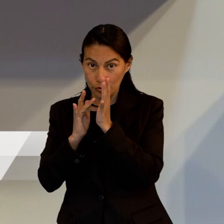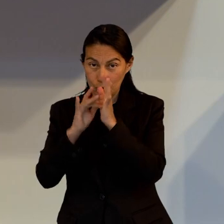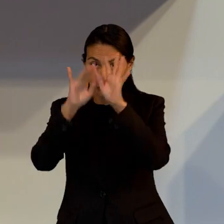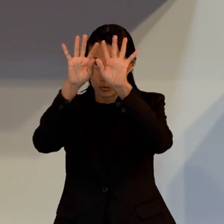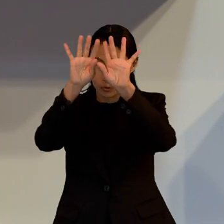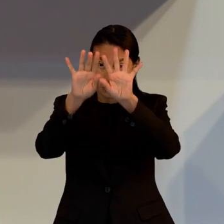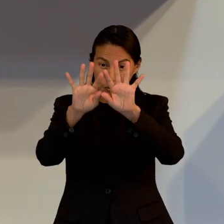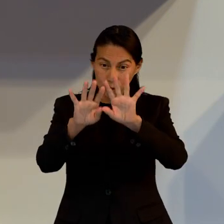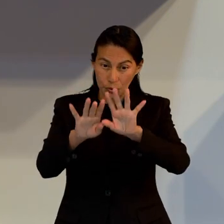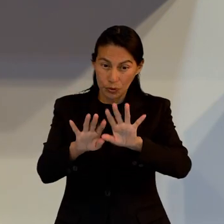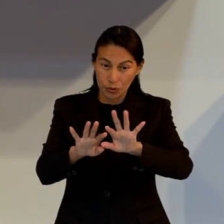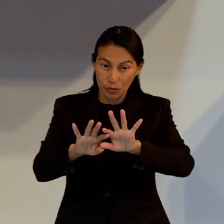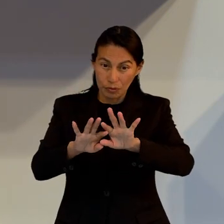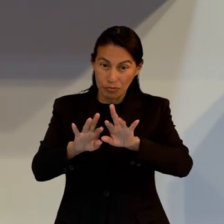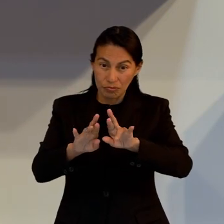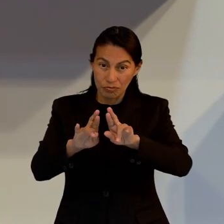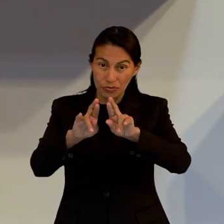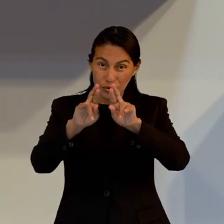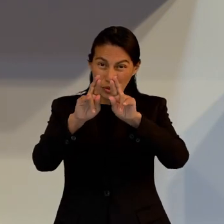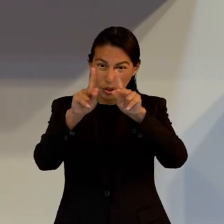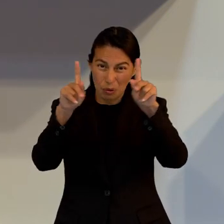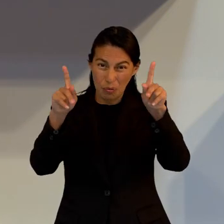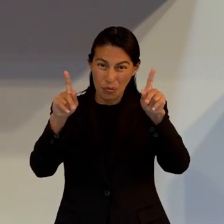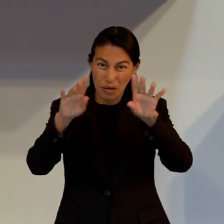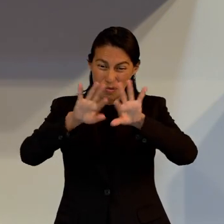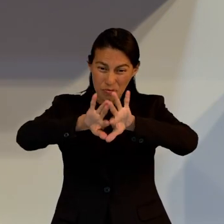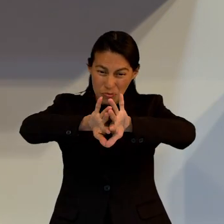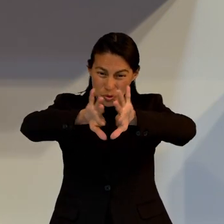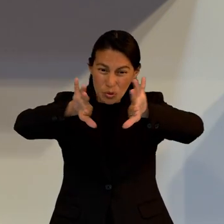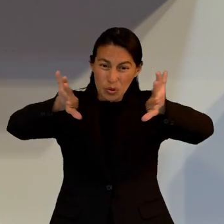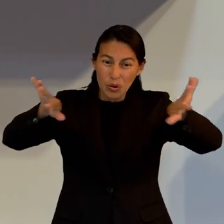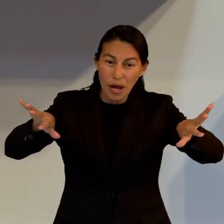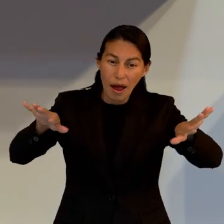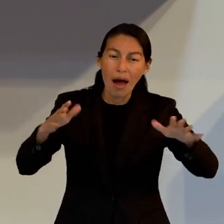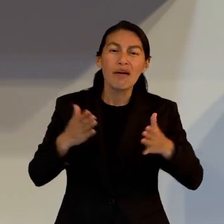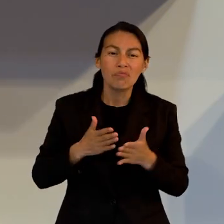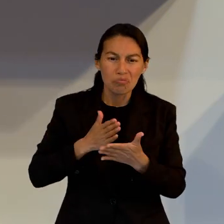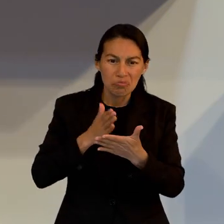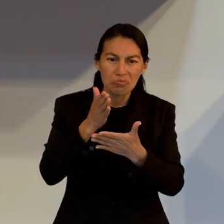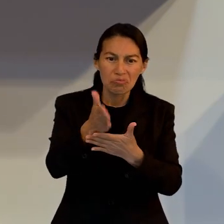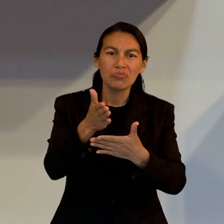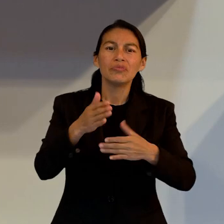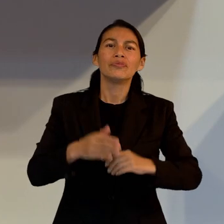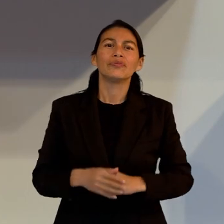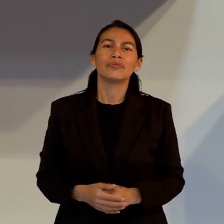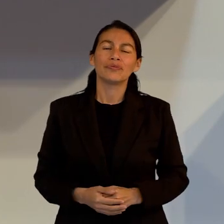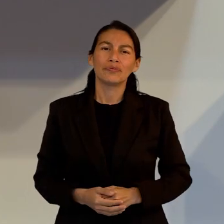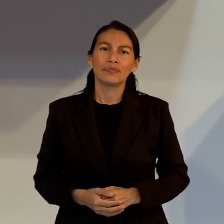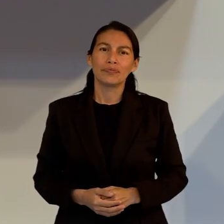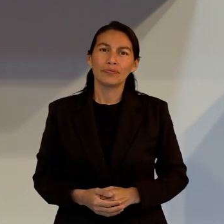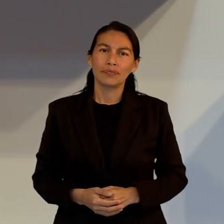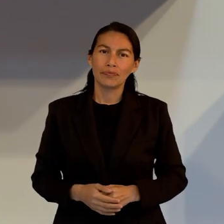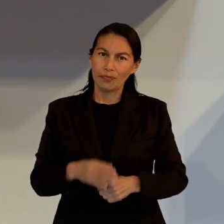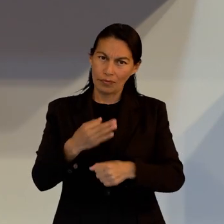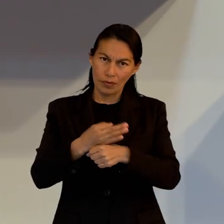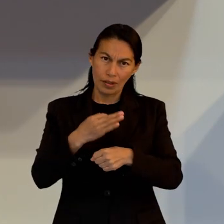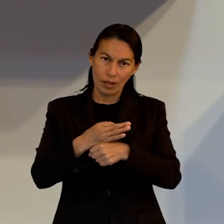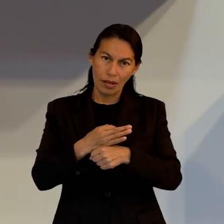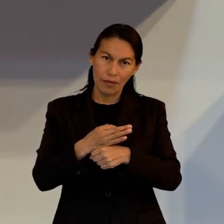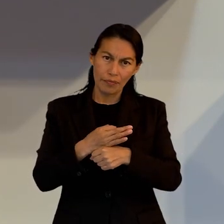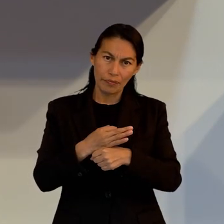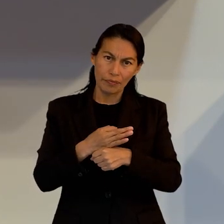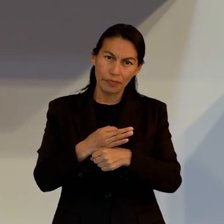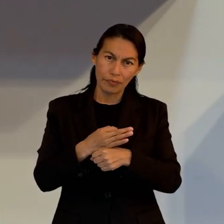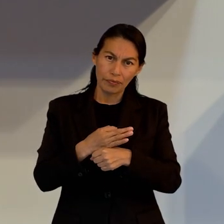el camino a través de él velo y en es en esta ocasión